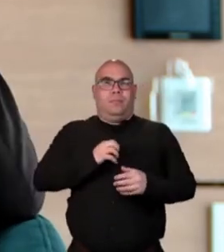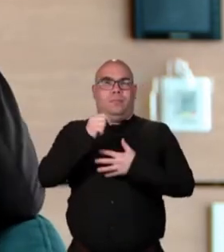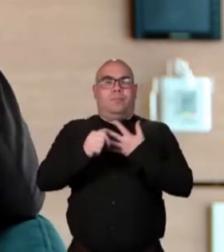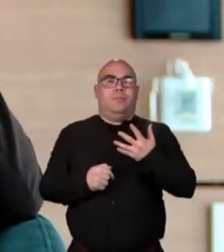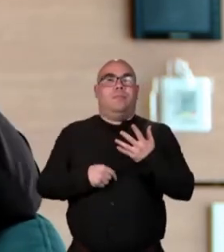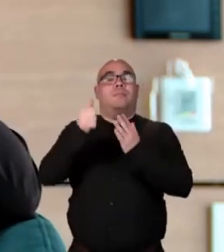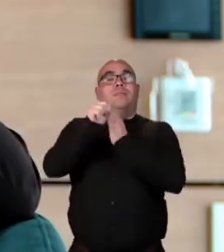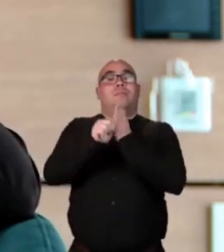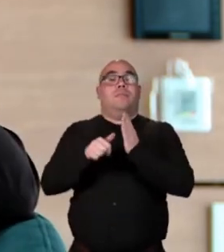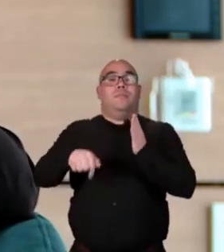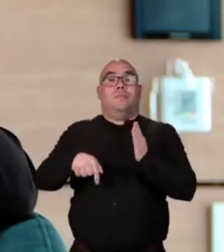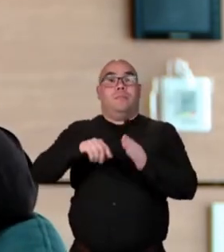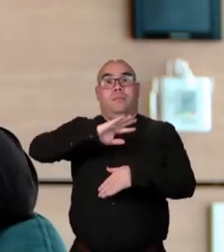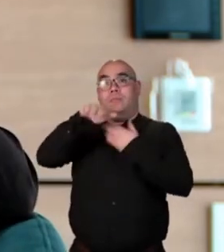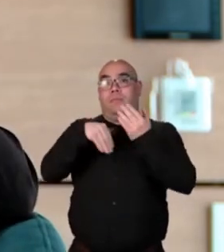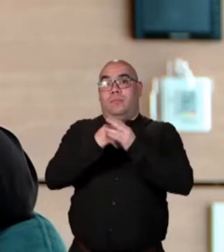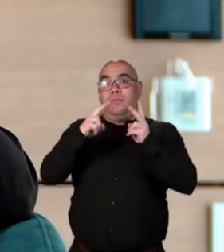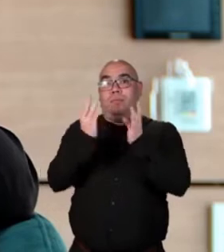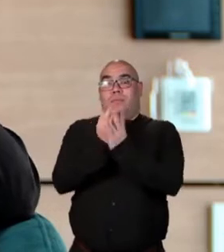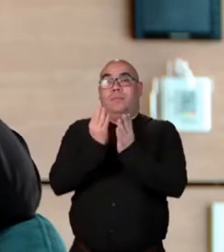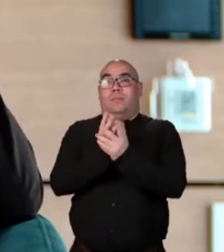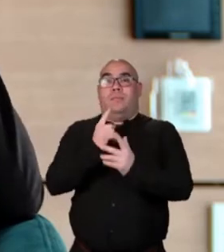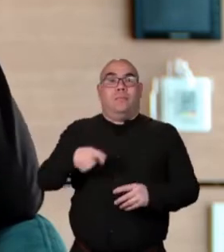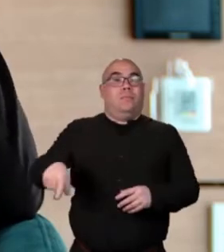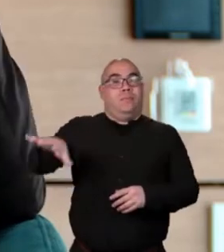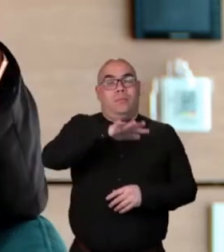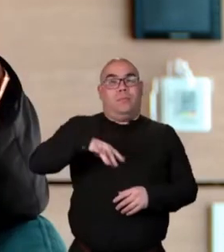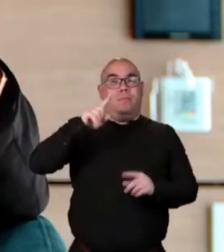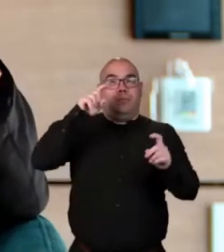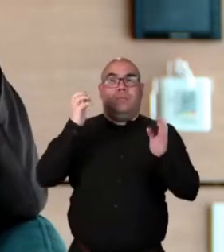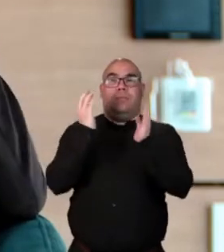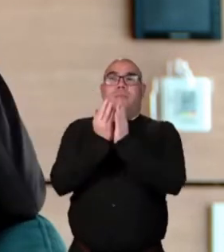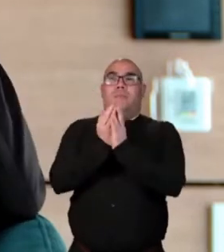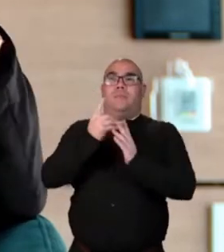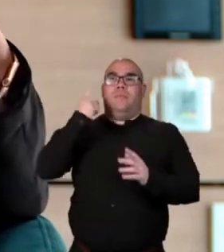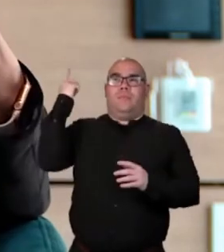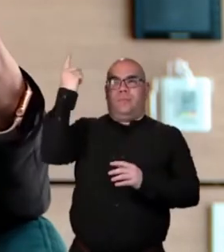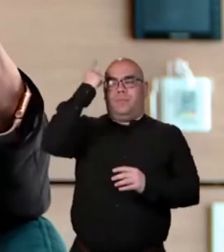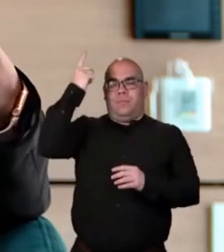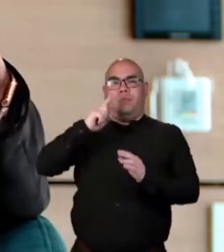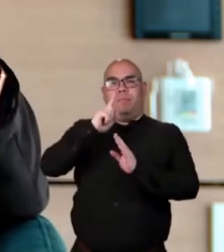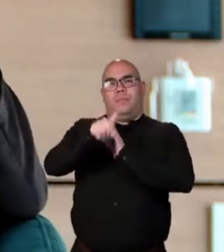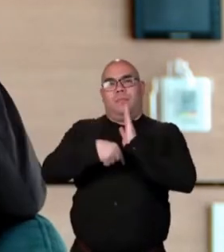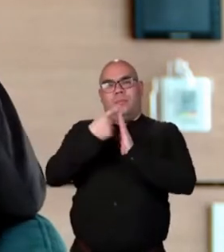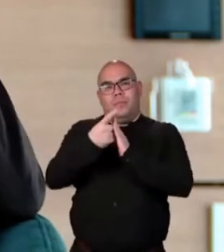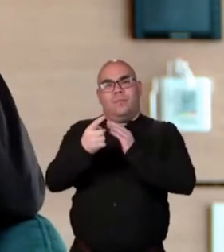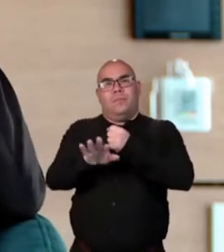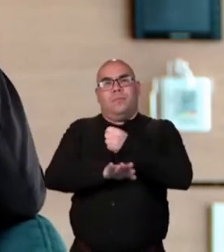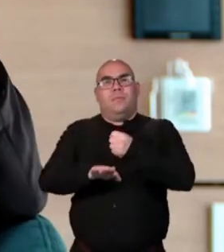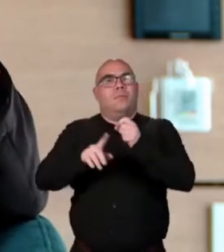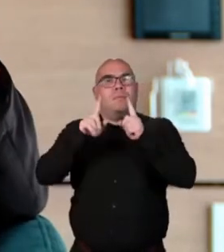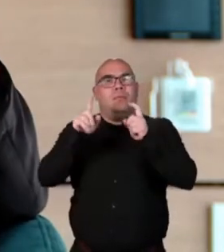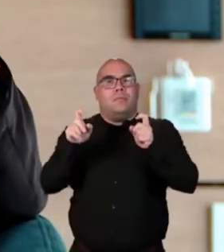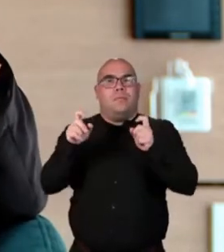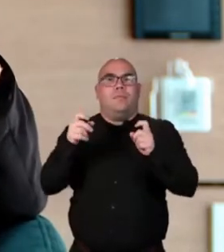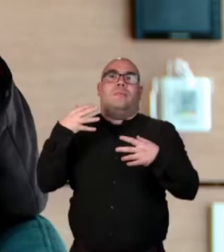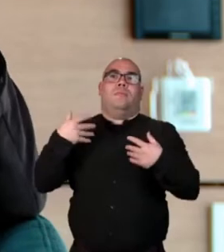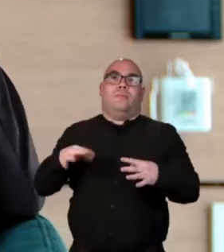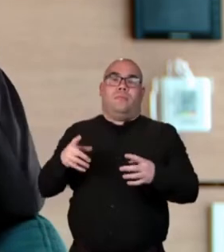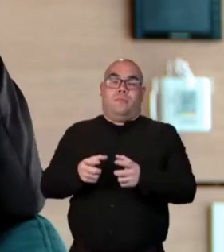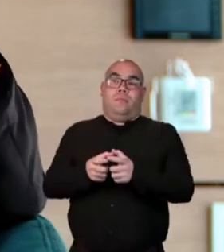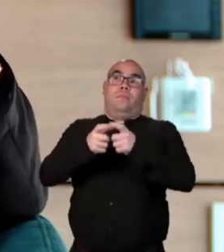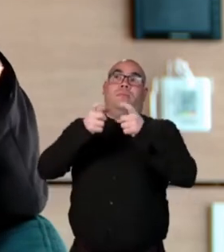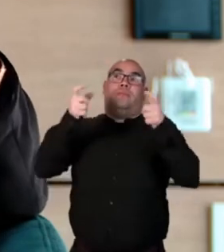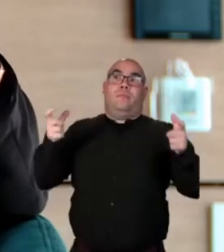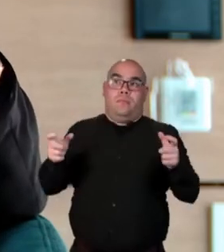que todos los estudiantes de la universidad tienen que ver lo que llamamos educación general el ciclo básico um y andino que es una gran proporción de